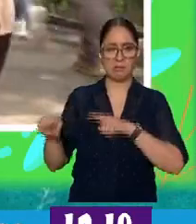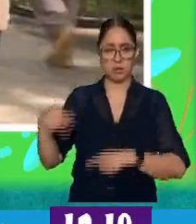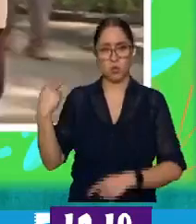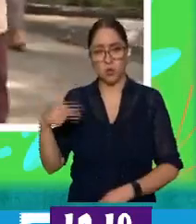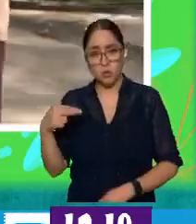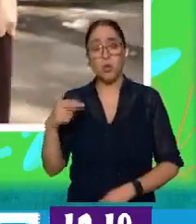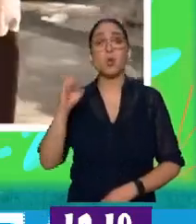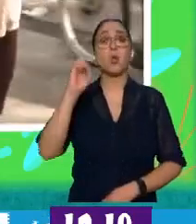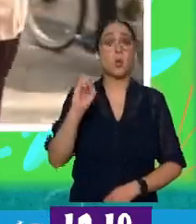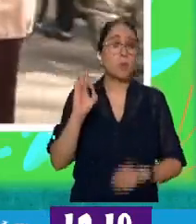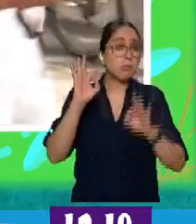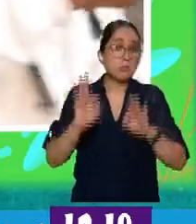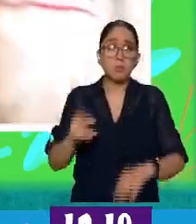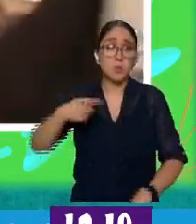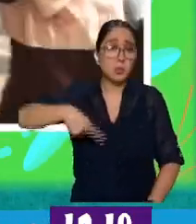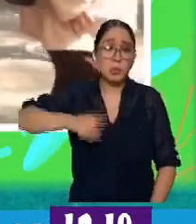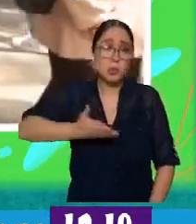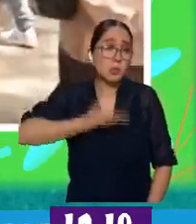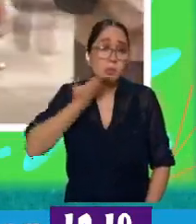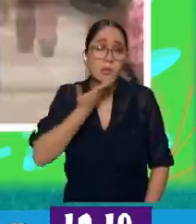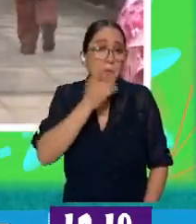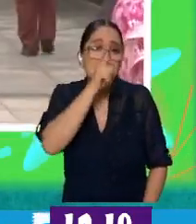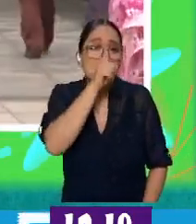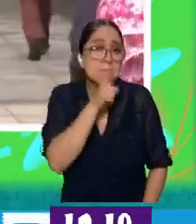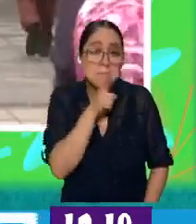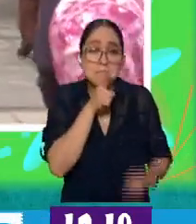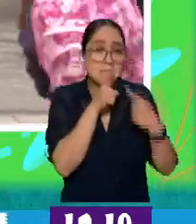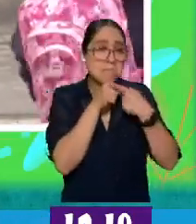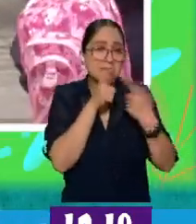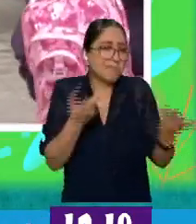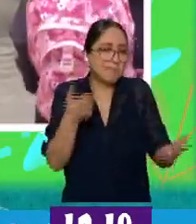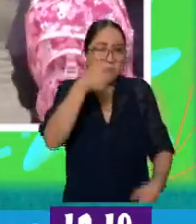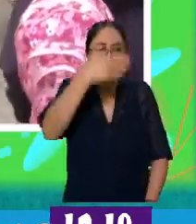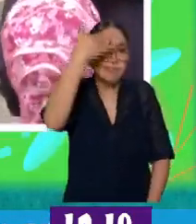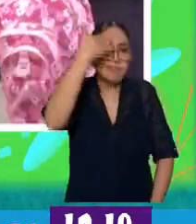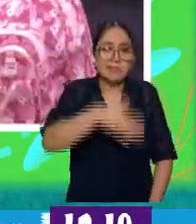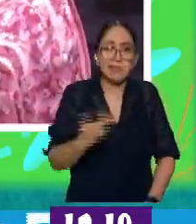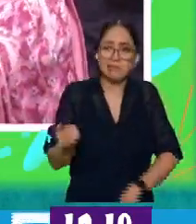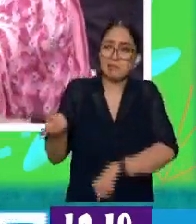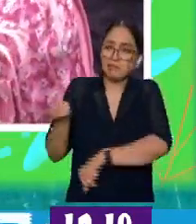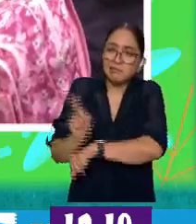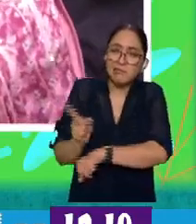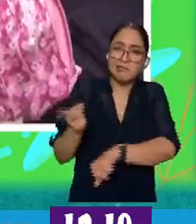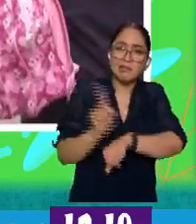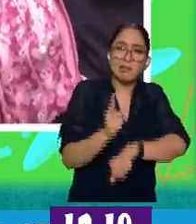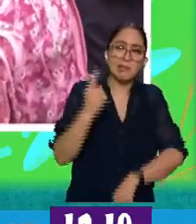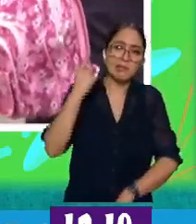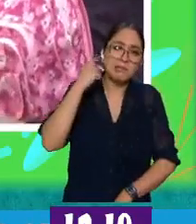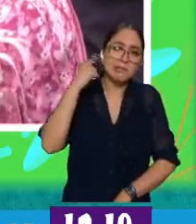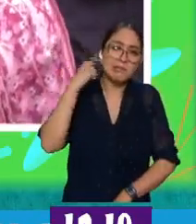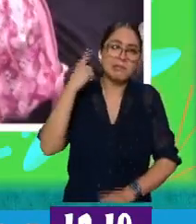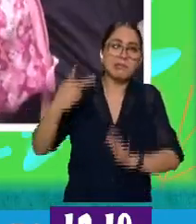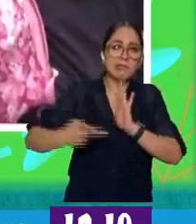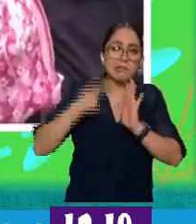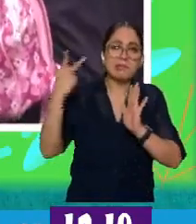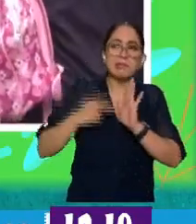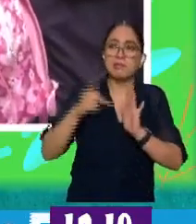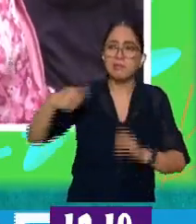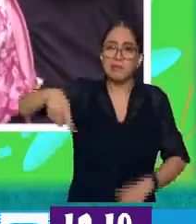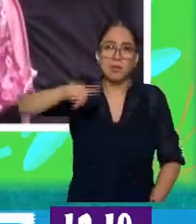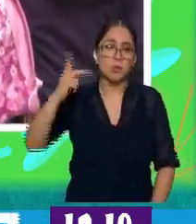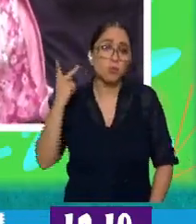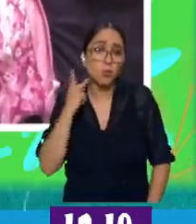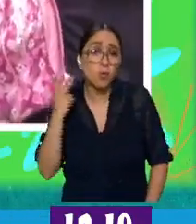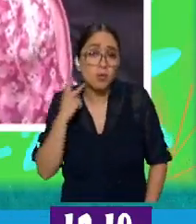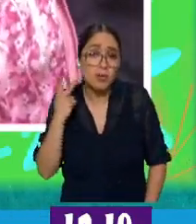llamamos mentir. Tú y yo y todos sabemos cuántas cosas diario oímos de los políticos, y no es por